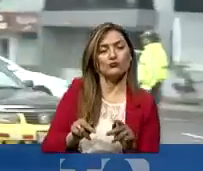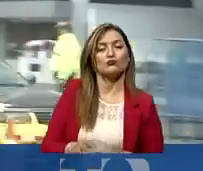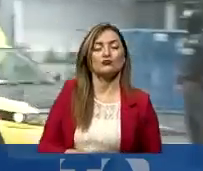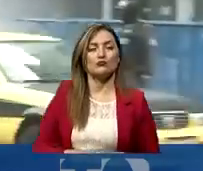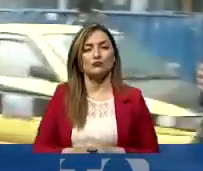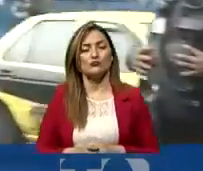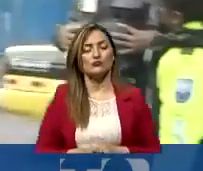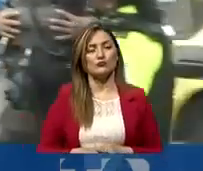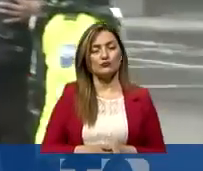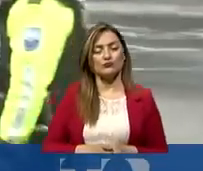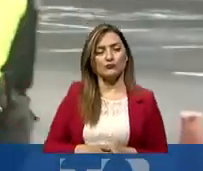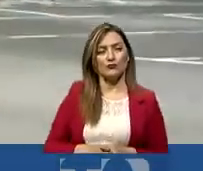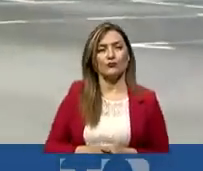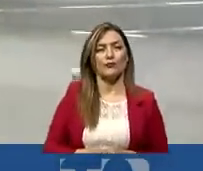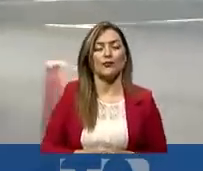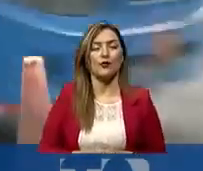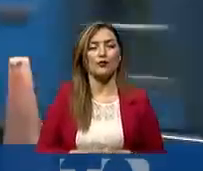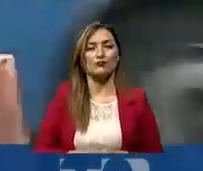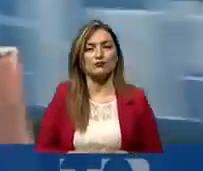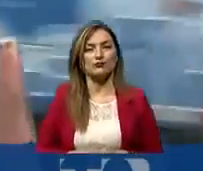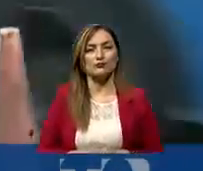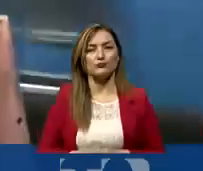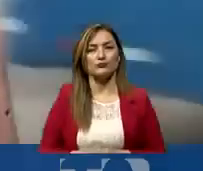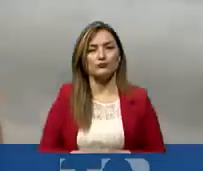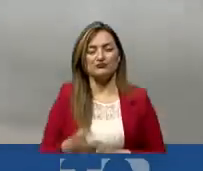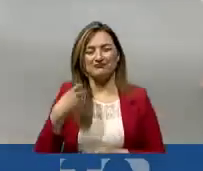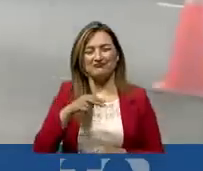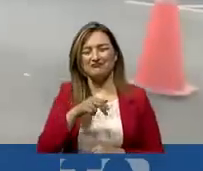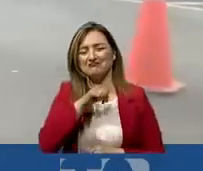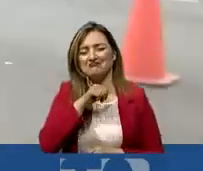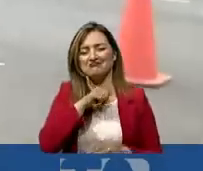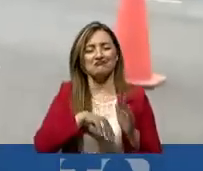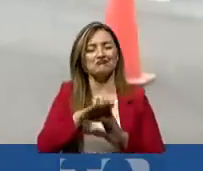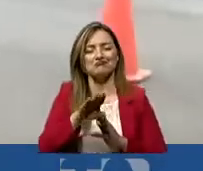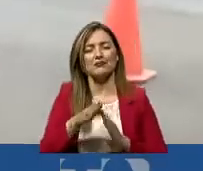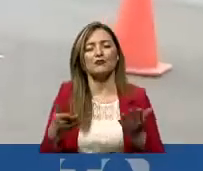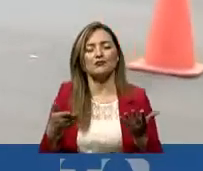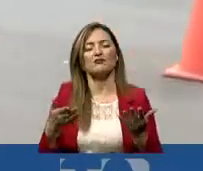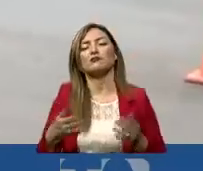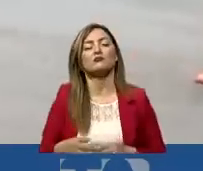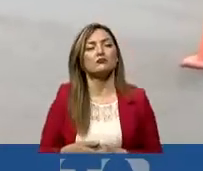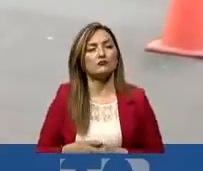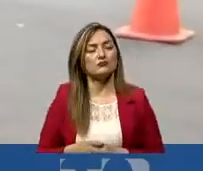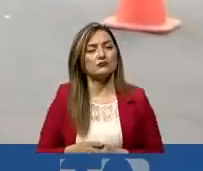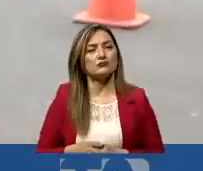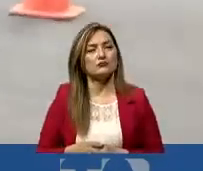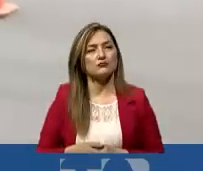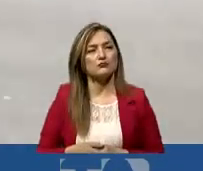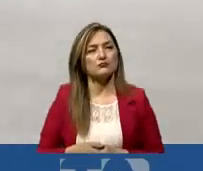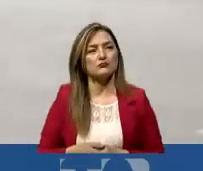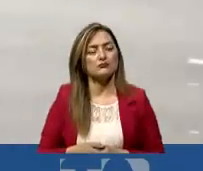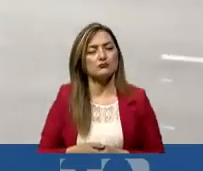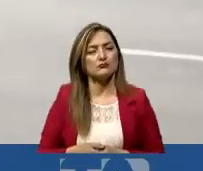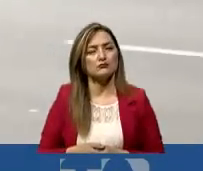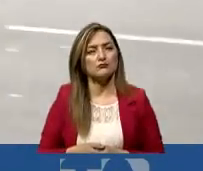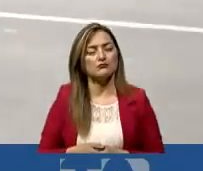nosotros hemos visto que el CMI o el cuadro de mando integral en la incidencia delictual La mayor personas que realizan este